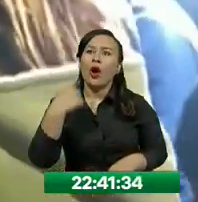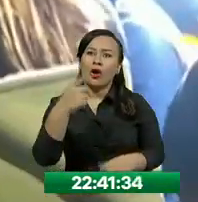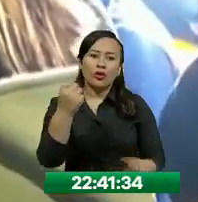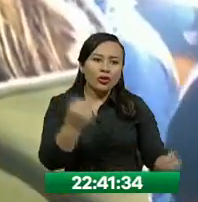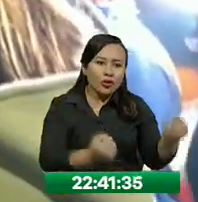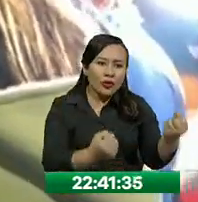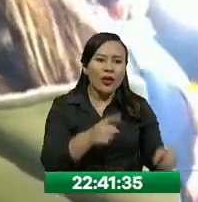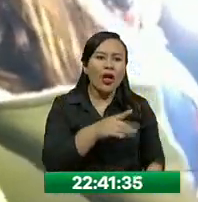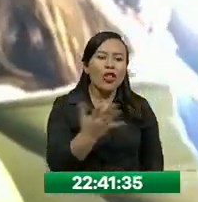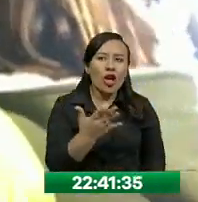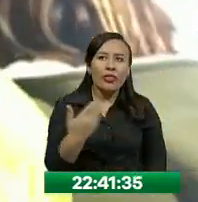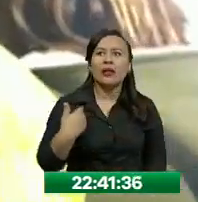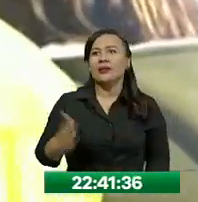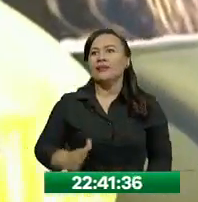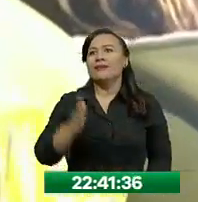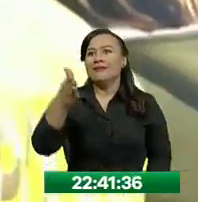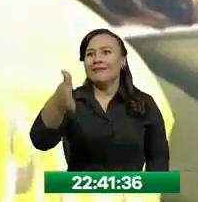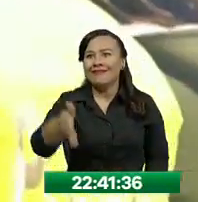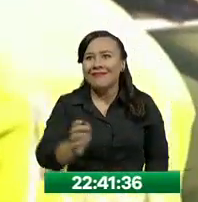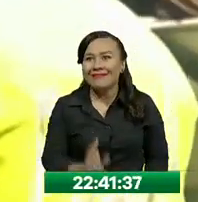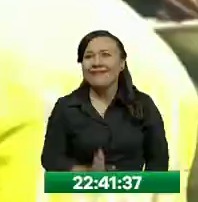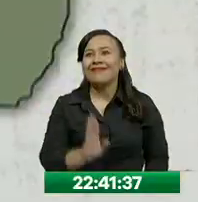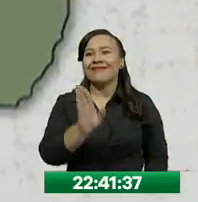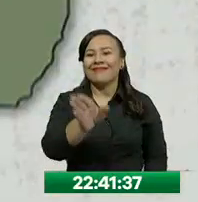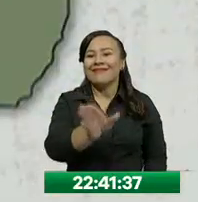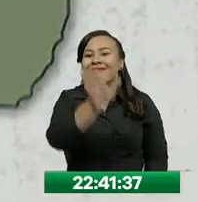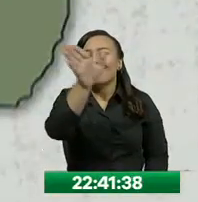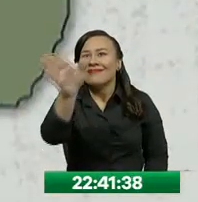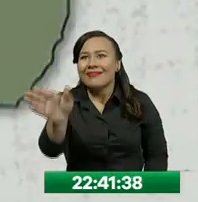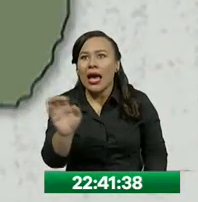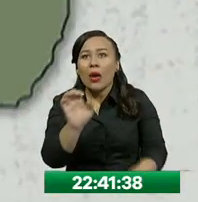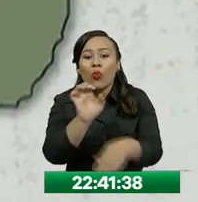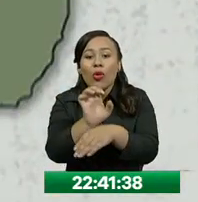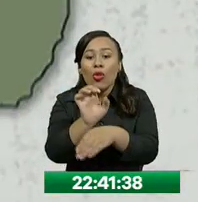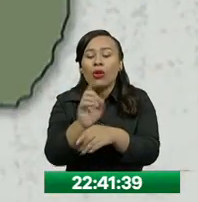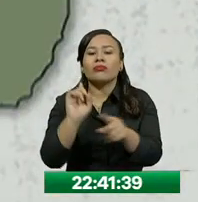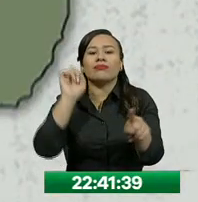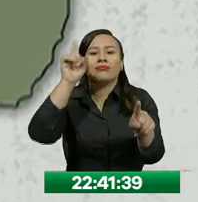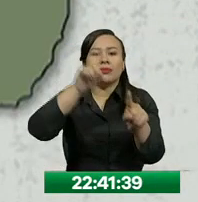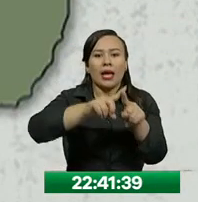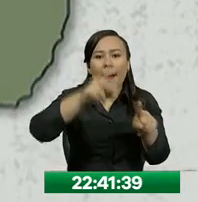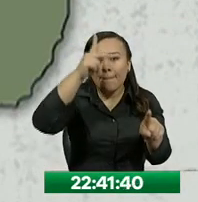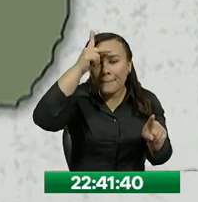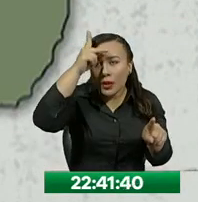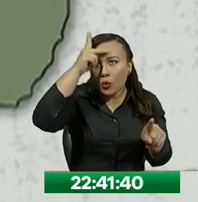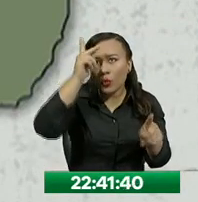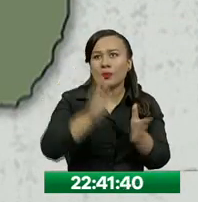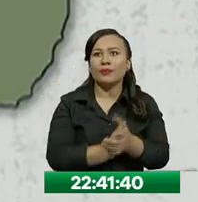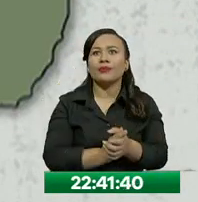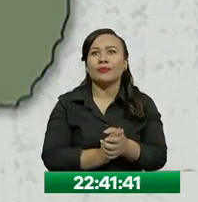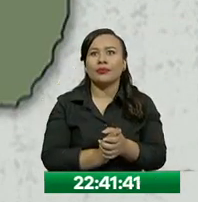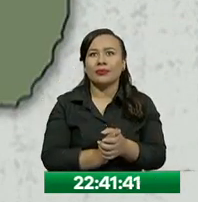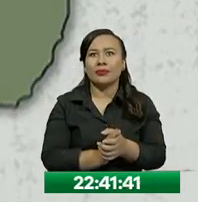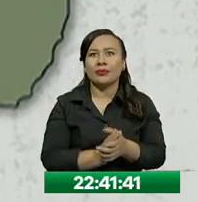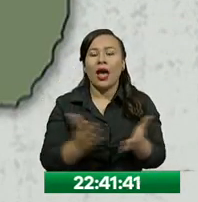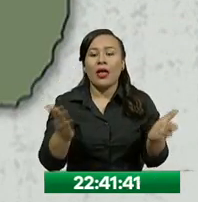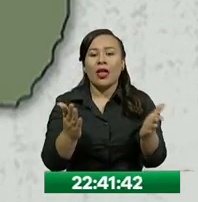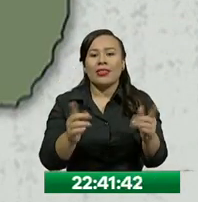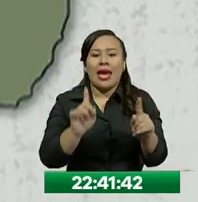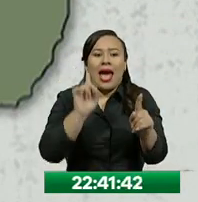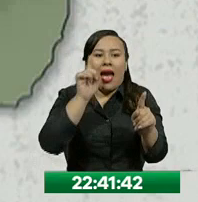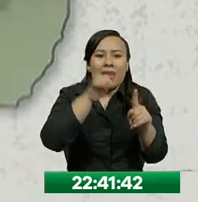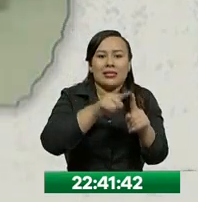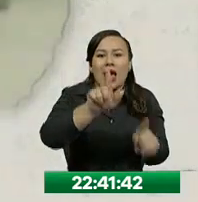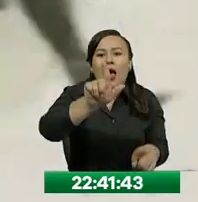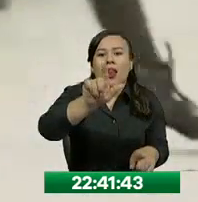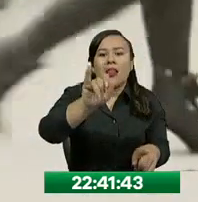conseguí seguir de Ecuador hasta Perú. Llegué con los camiones a Lima. Me